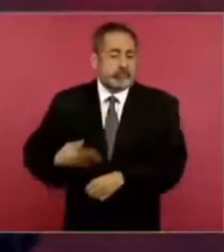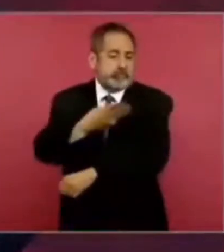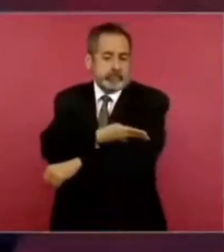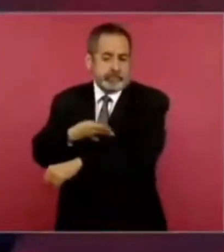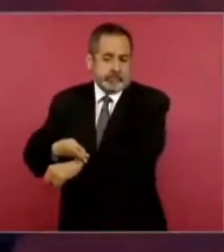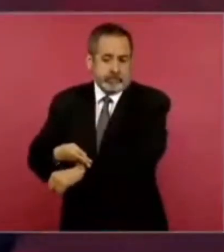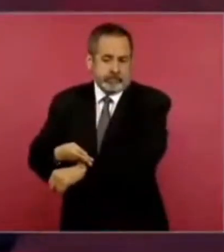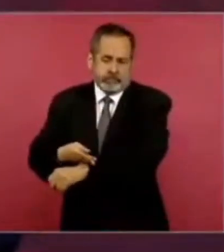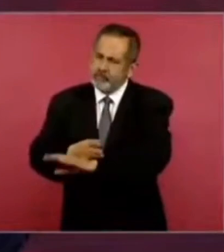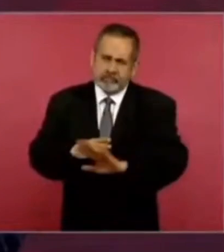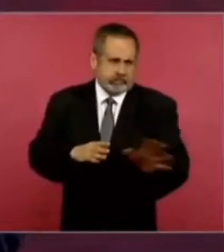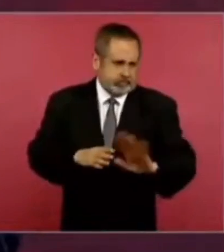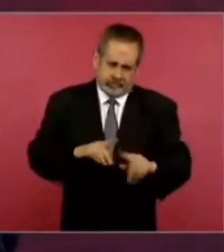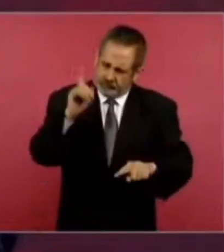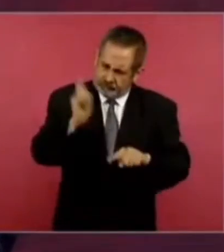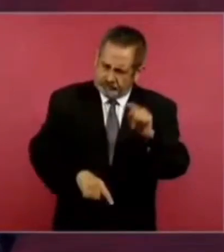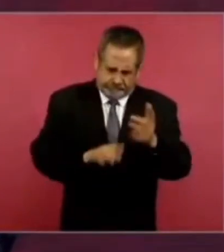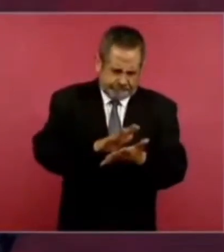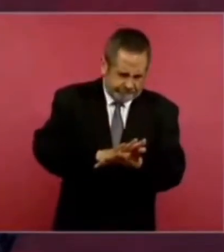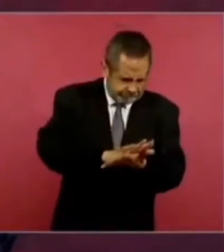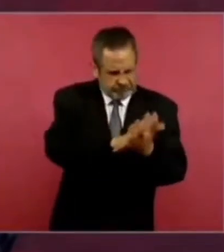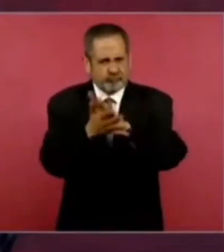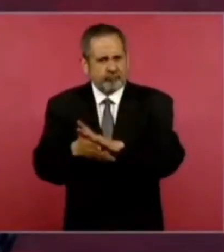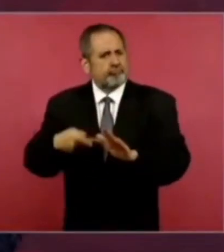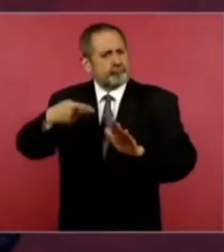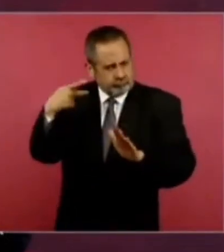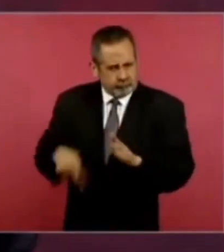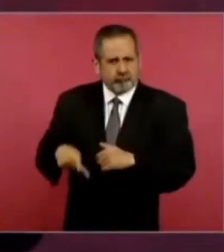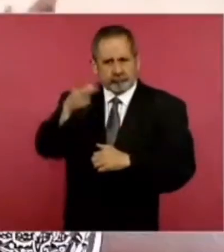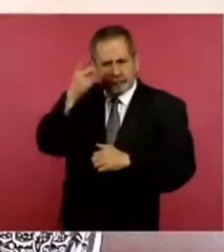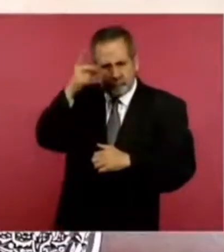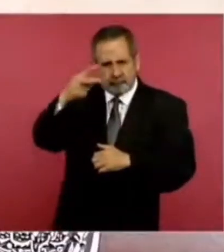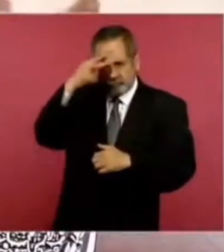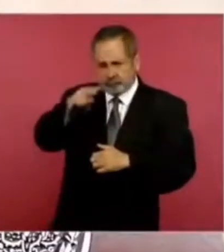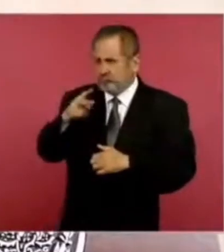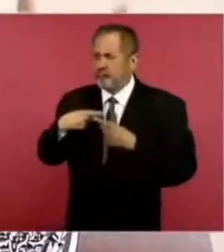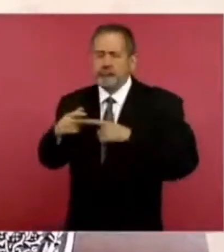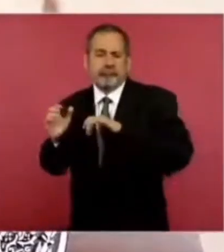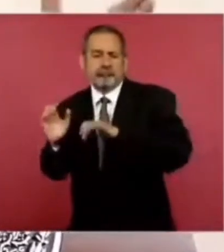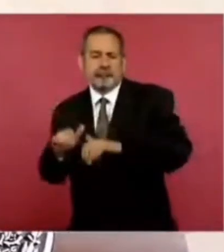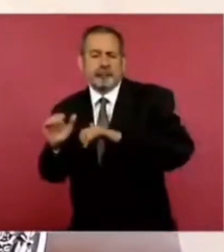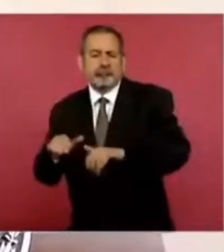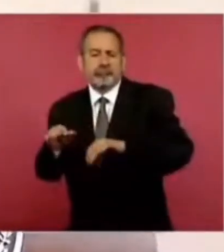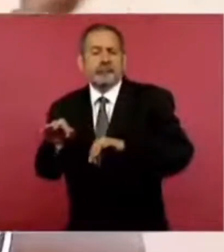Francisco Bulnes, que era porfirista, por eso es importante, porque él mismo